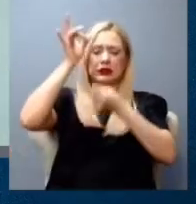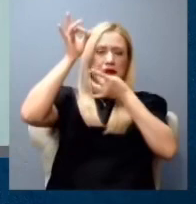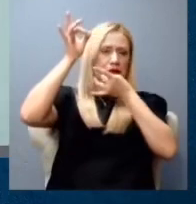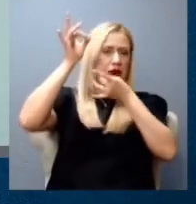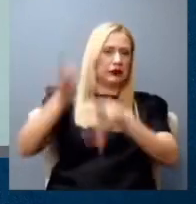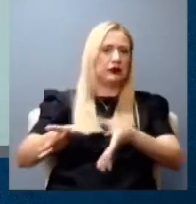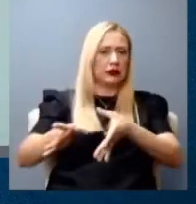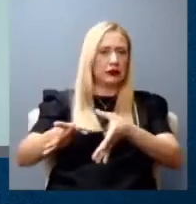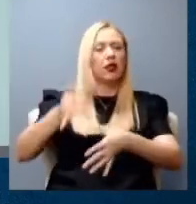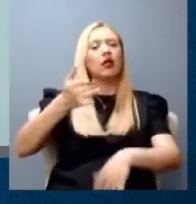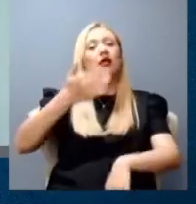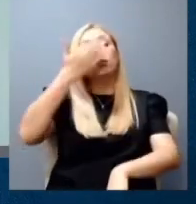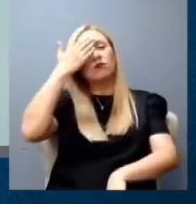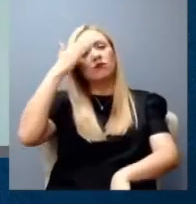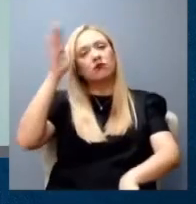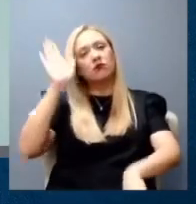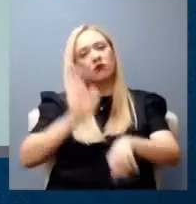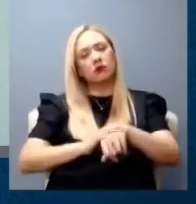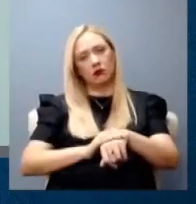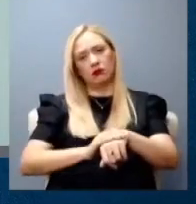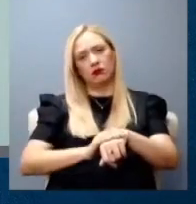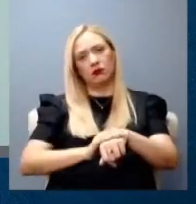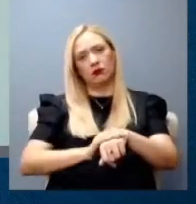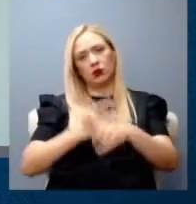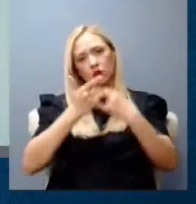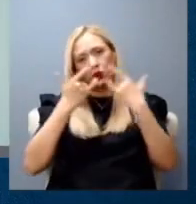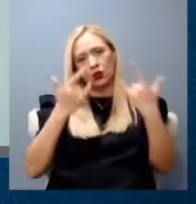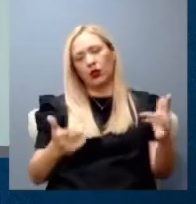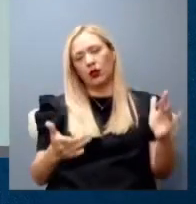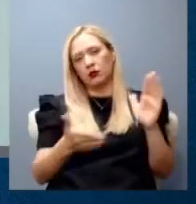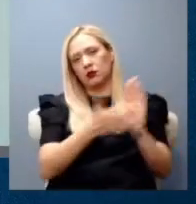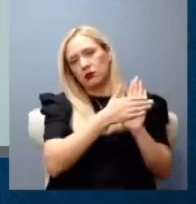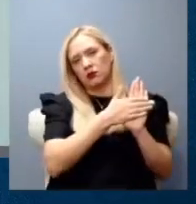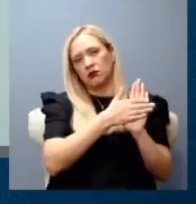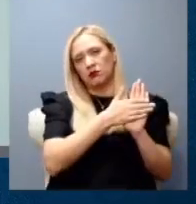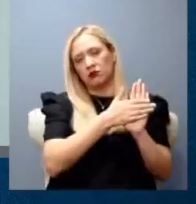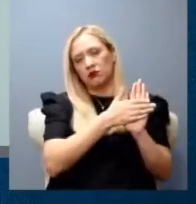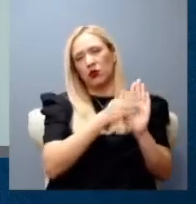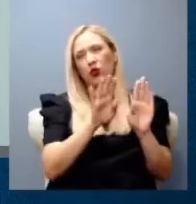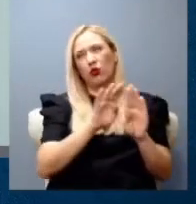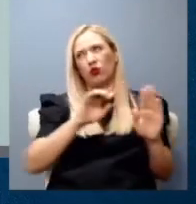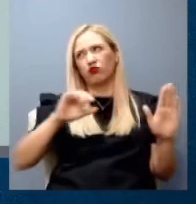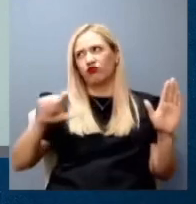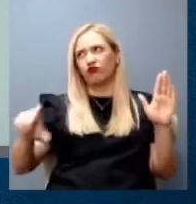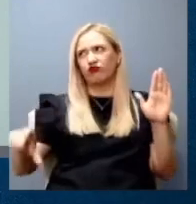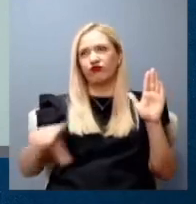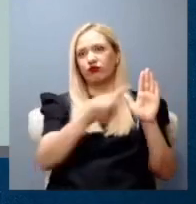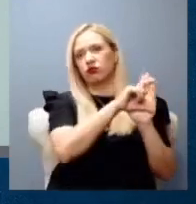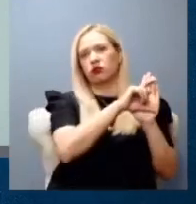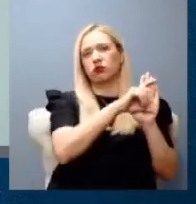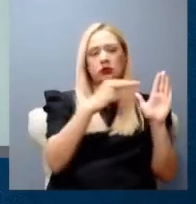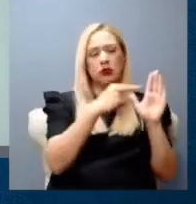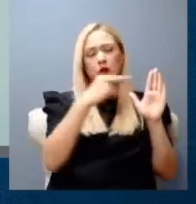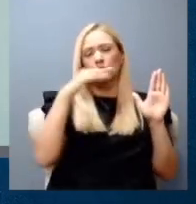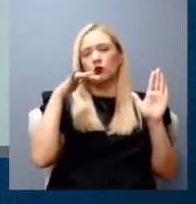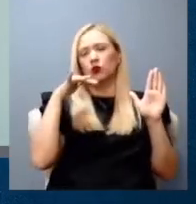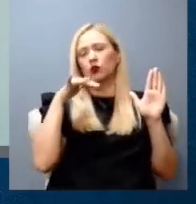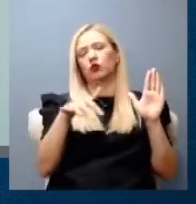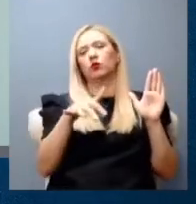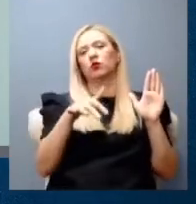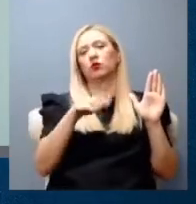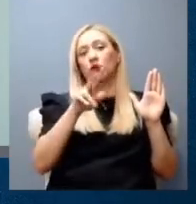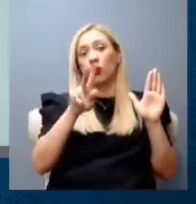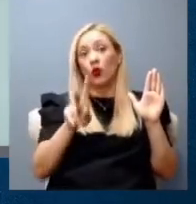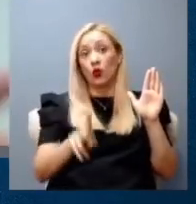la memoria. Pero recordar que esos elementos fundacionales de la justicia transicional son elementos que debemos de tener en